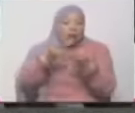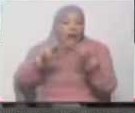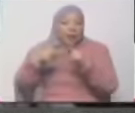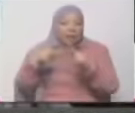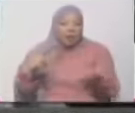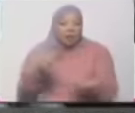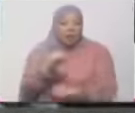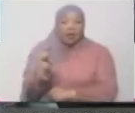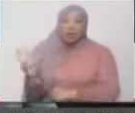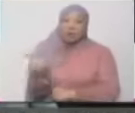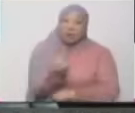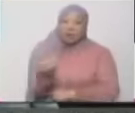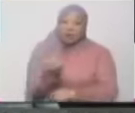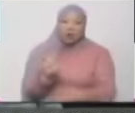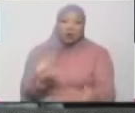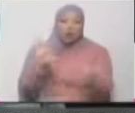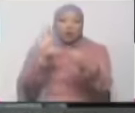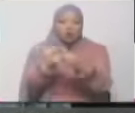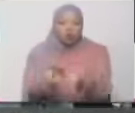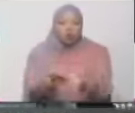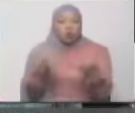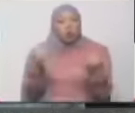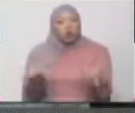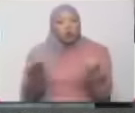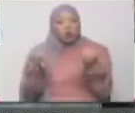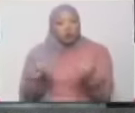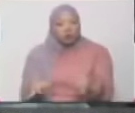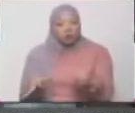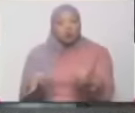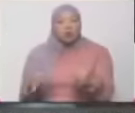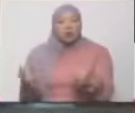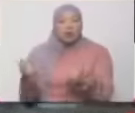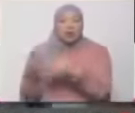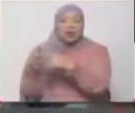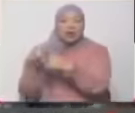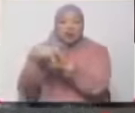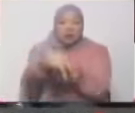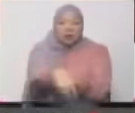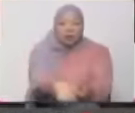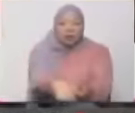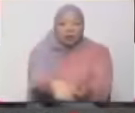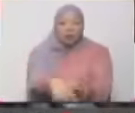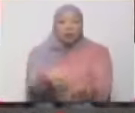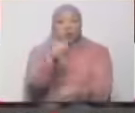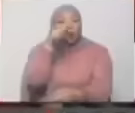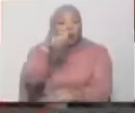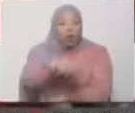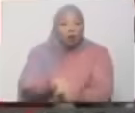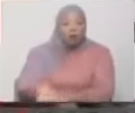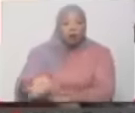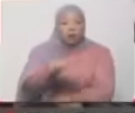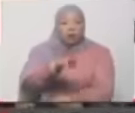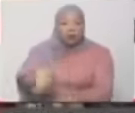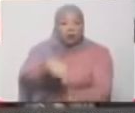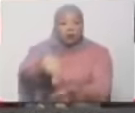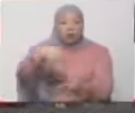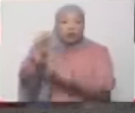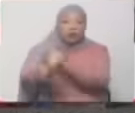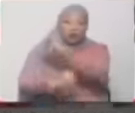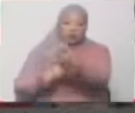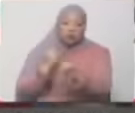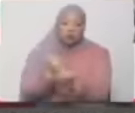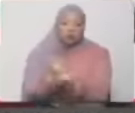paz y la unión y la armonía, y hemos derrotado plena y ampliamente, nacional e